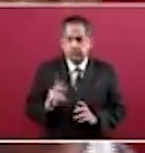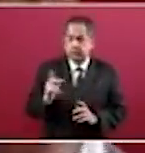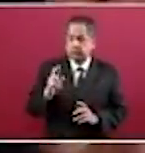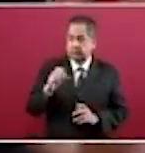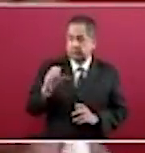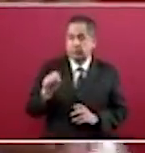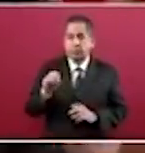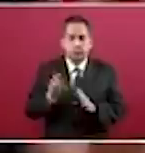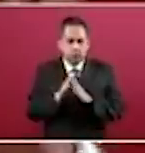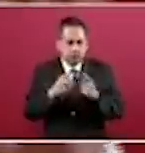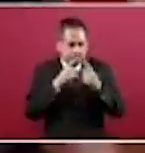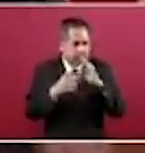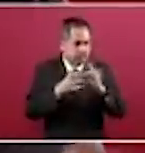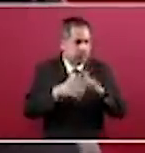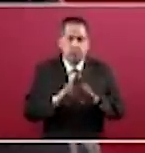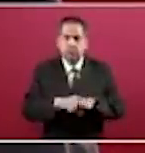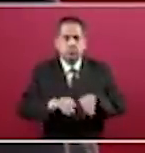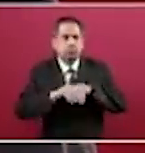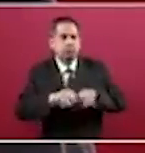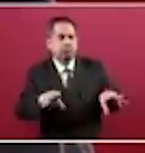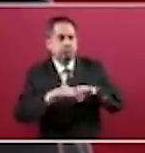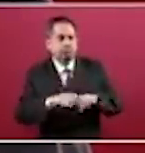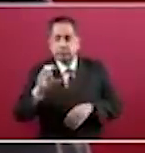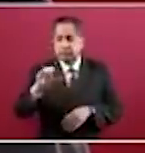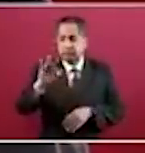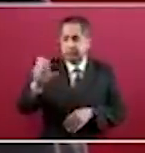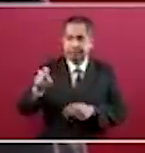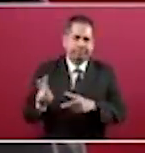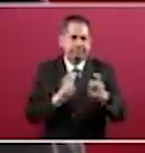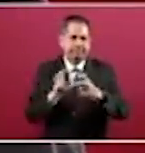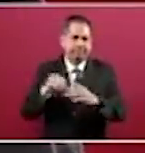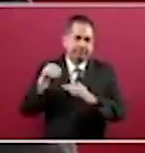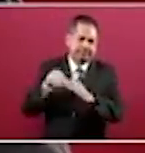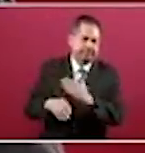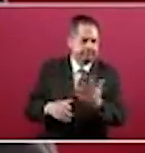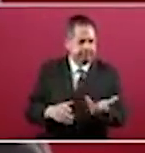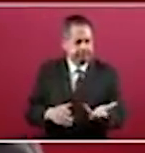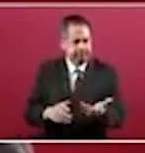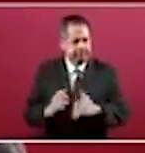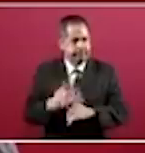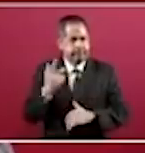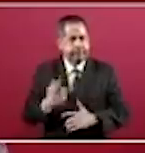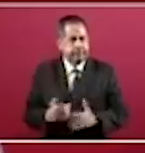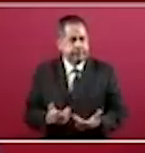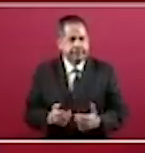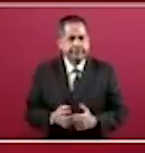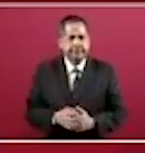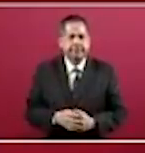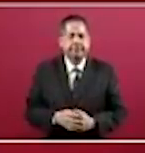reportaje de cómo estaban saqueando la Comisión Federal de Electricidad, porque